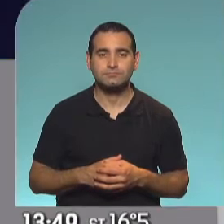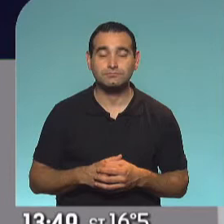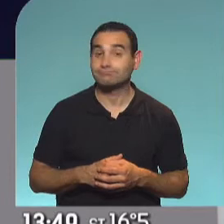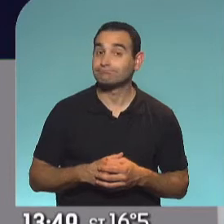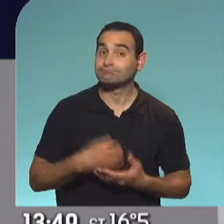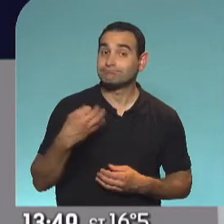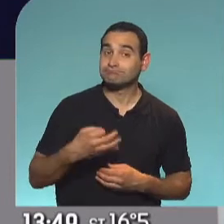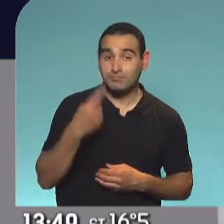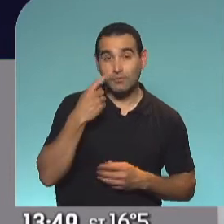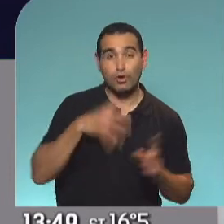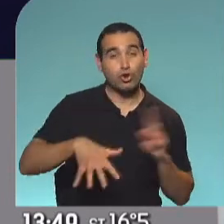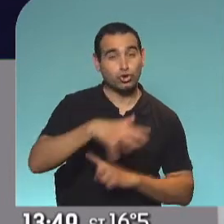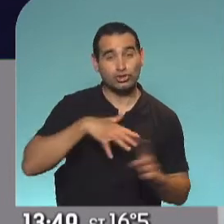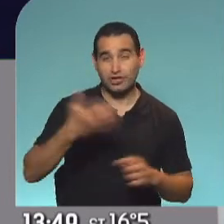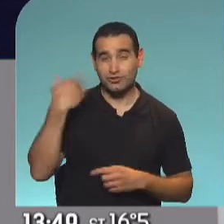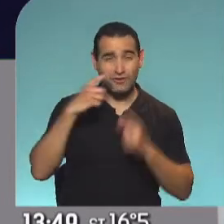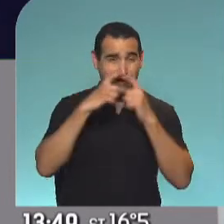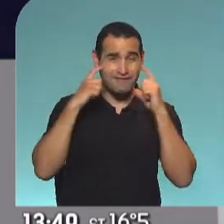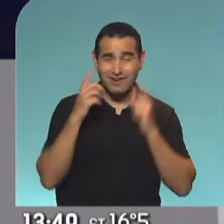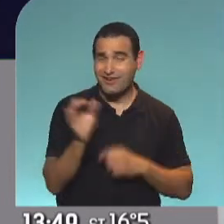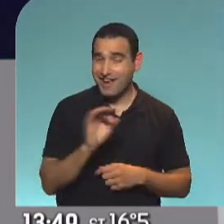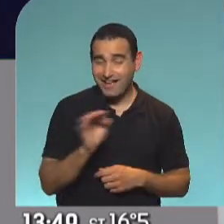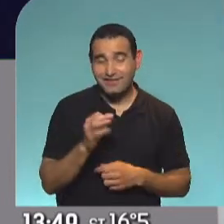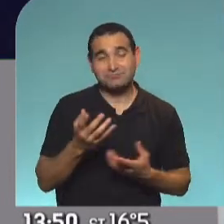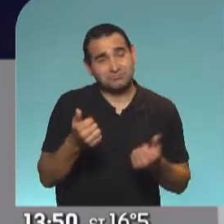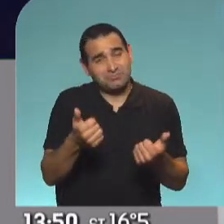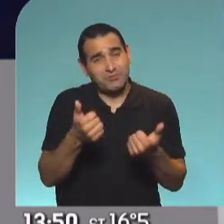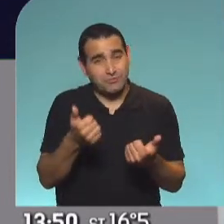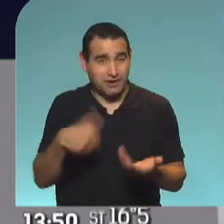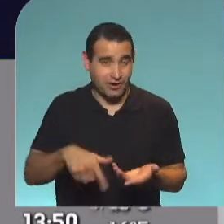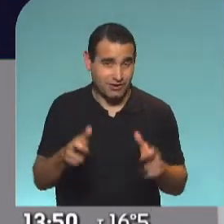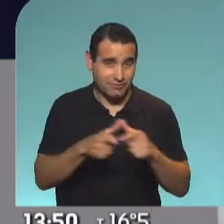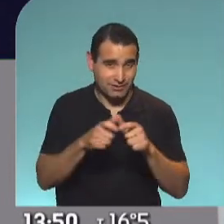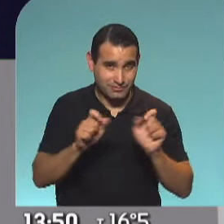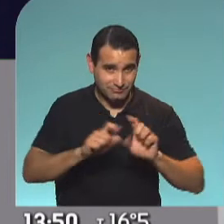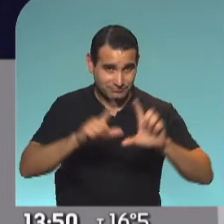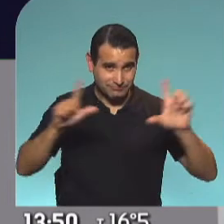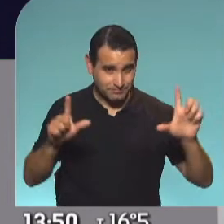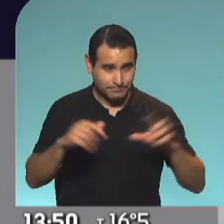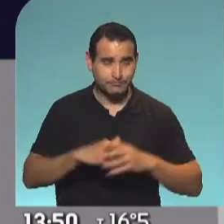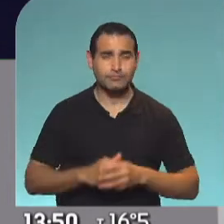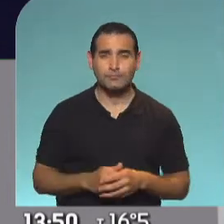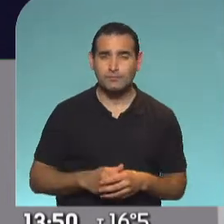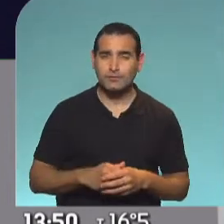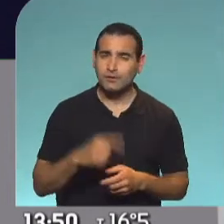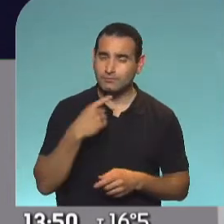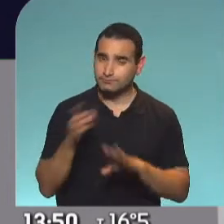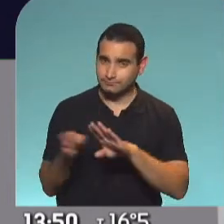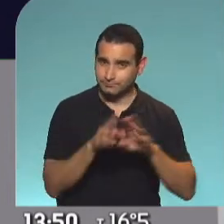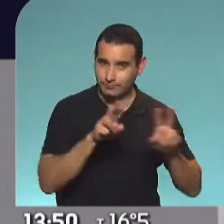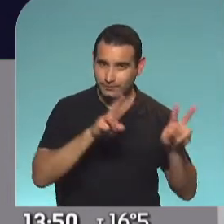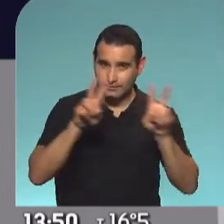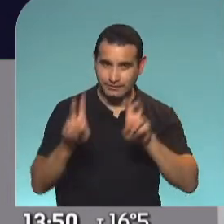Claramente el contexto era otro, sin barbijo y bueno, celebramos que llegue a estrenarse, ¿no? Gaby, ahora sí, cambiamos de tema